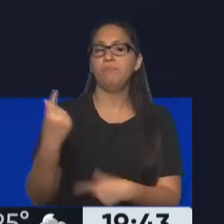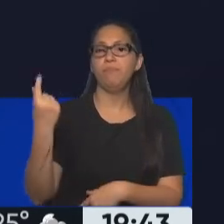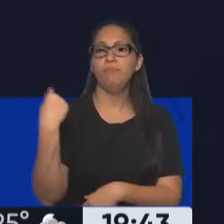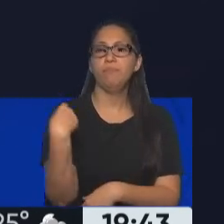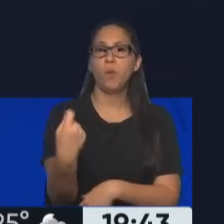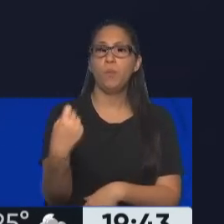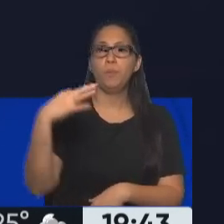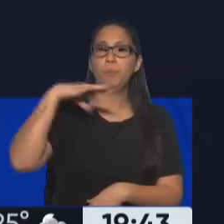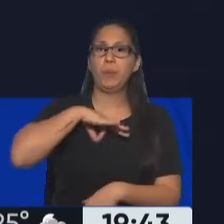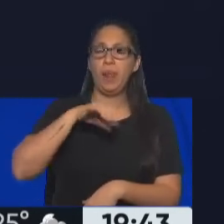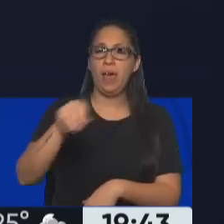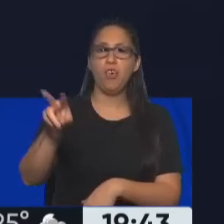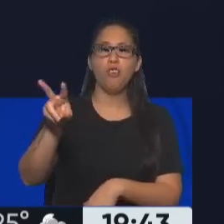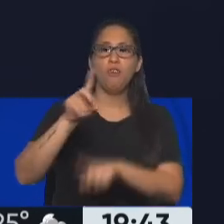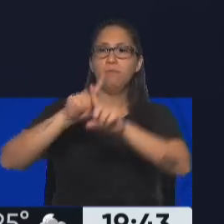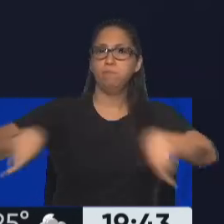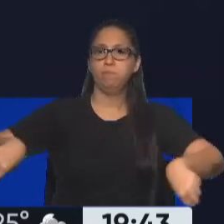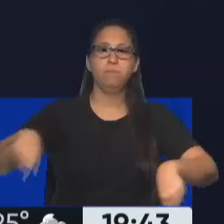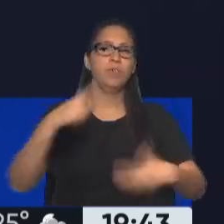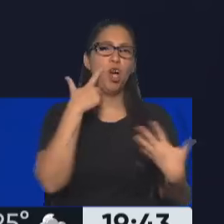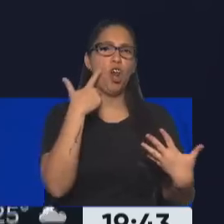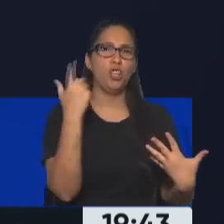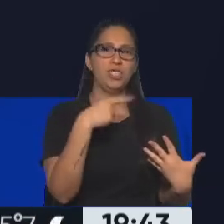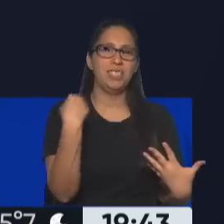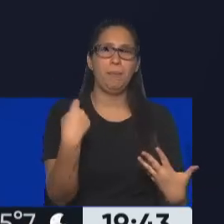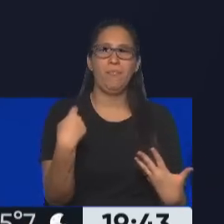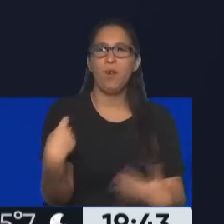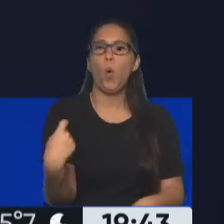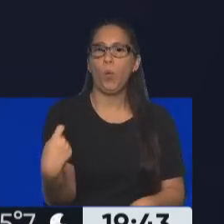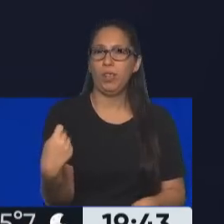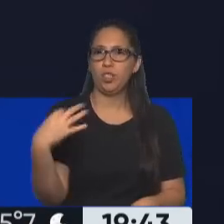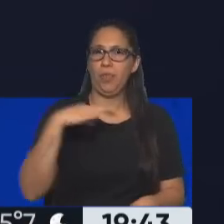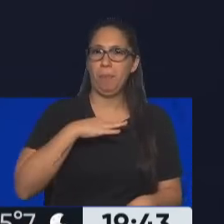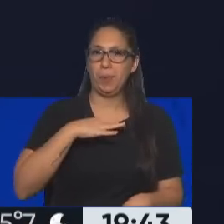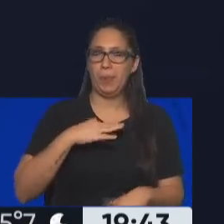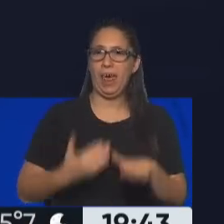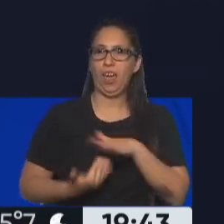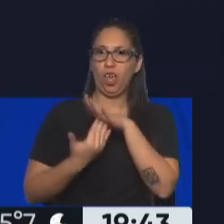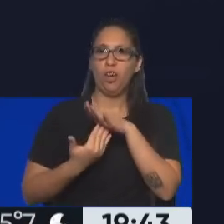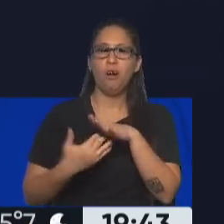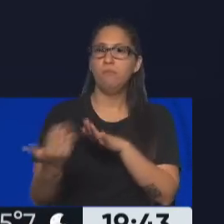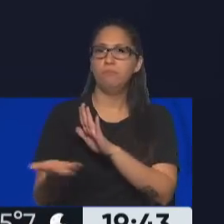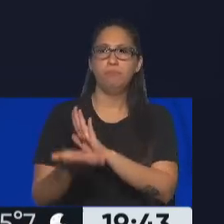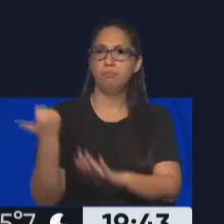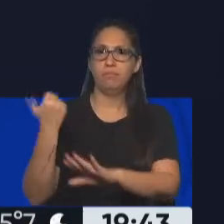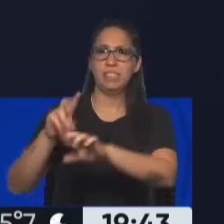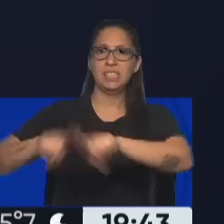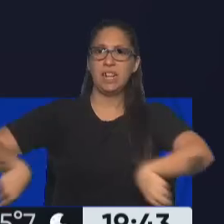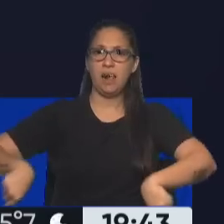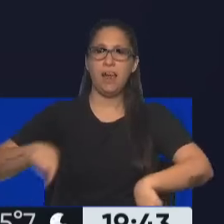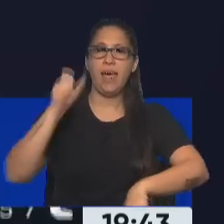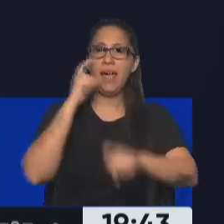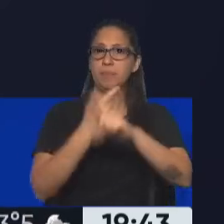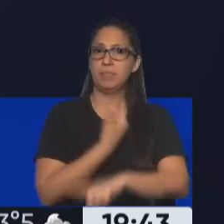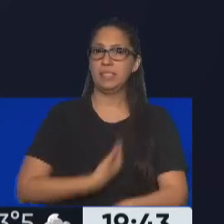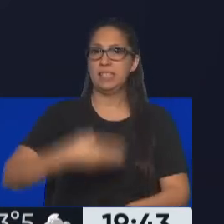privilegio, popularmente conocida como jubilación de privilegio, que la ex presidente Cristina